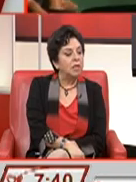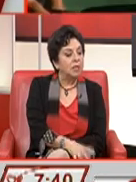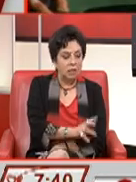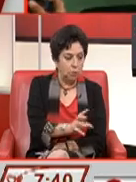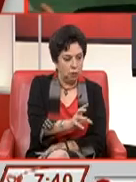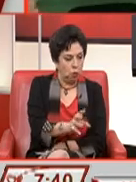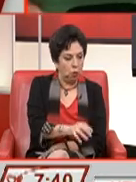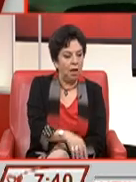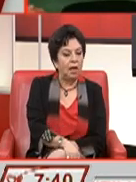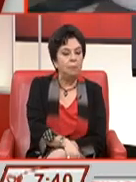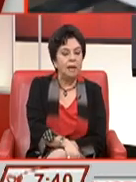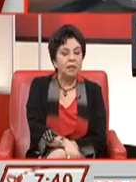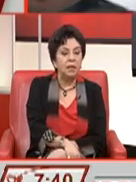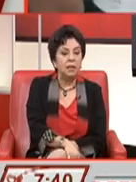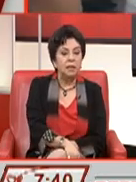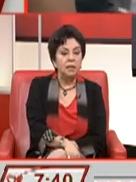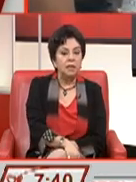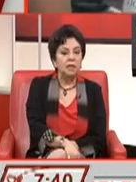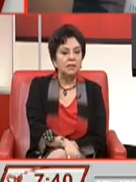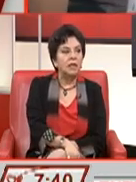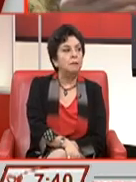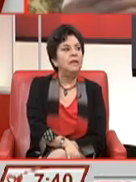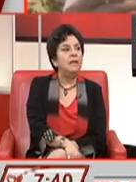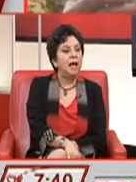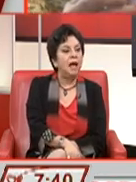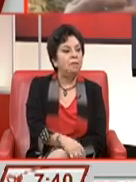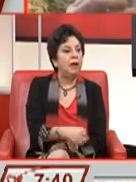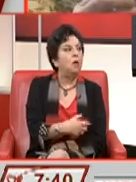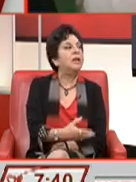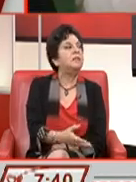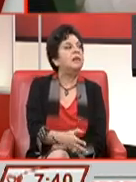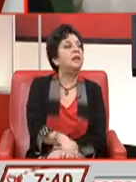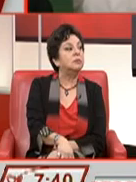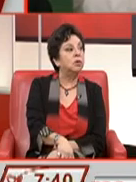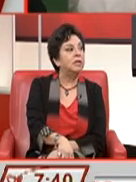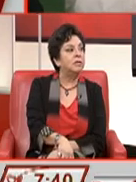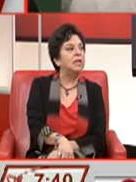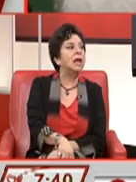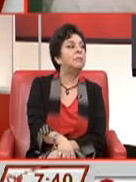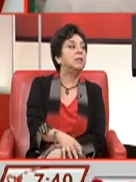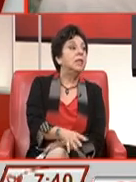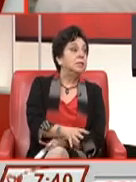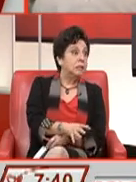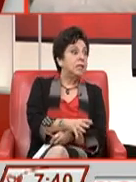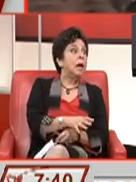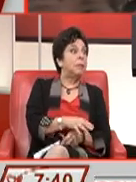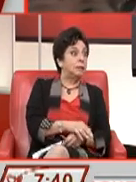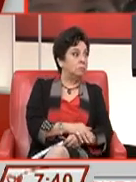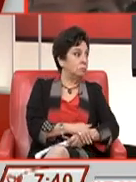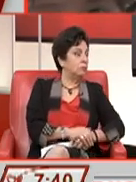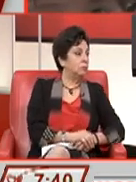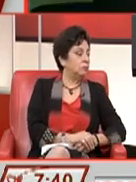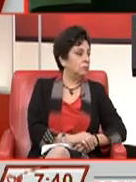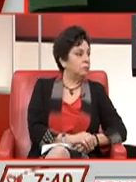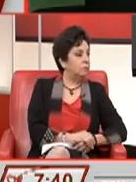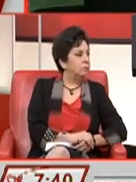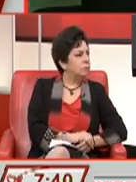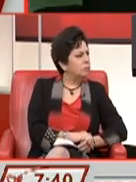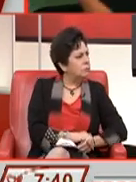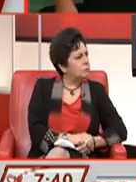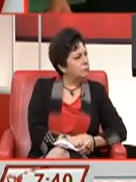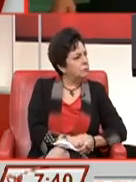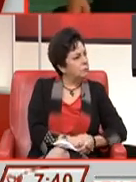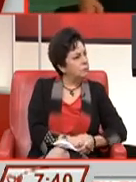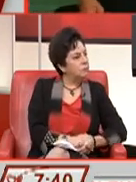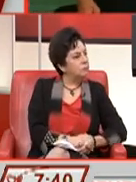que se puso junto a la campaña, servirá para orientar a las mujeres que llamen, si llaman. Claro.